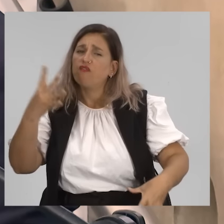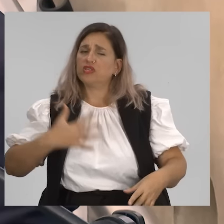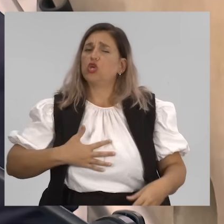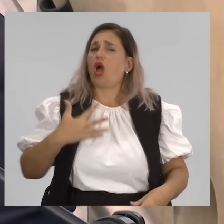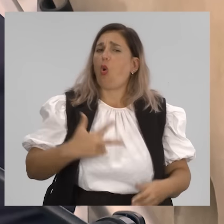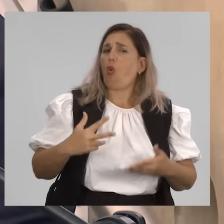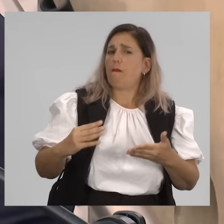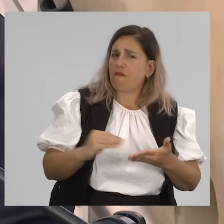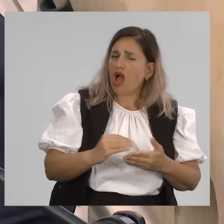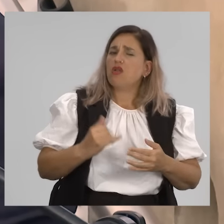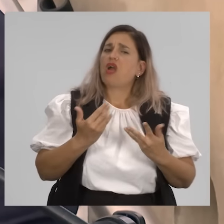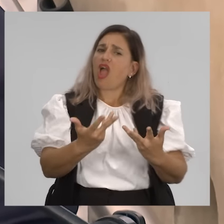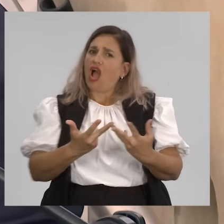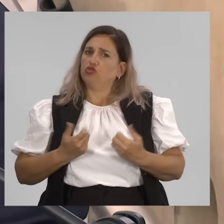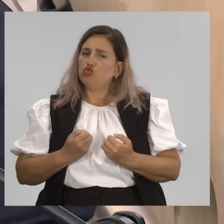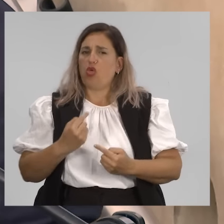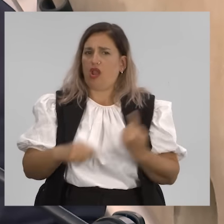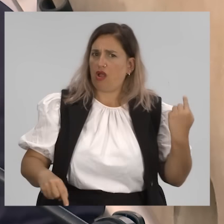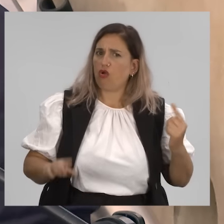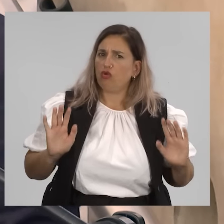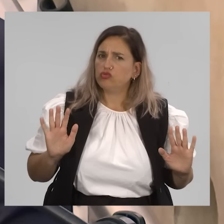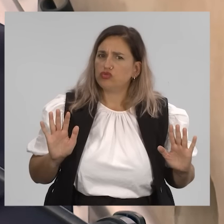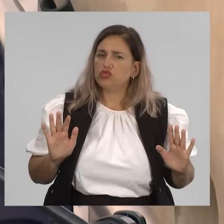de recursos humanos que ayuda a que se hagan las cosas.